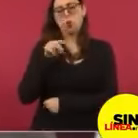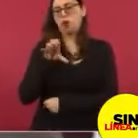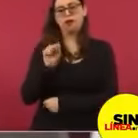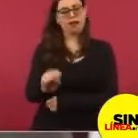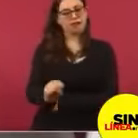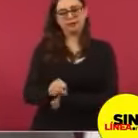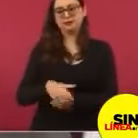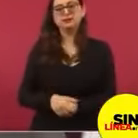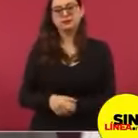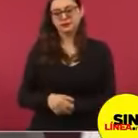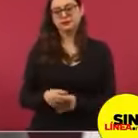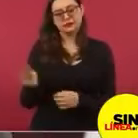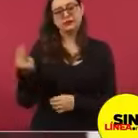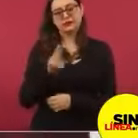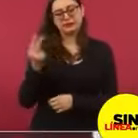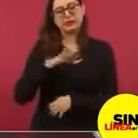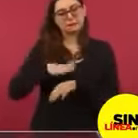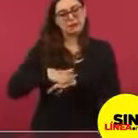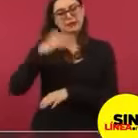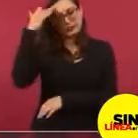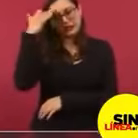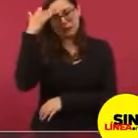hay que